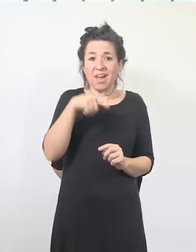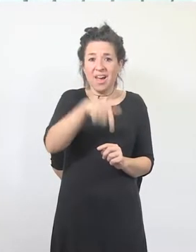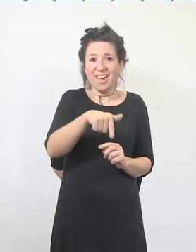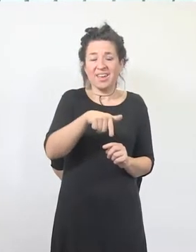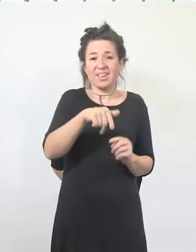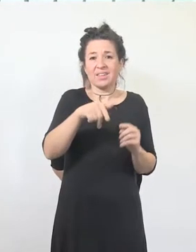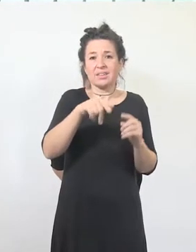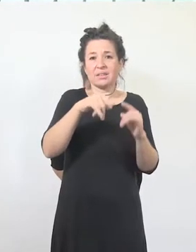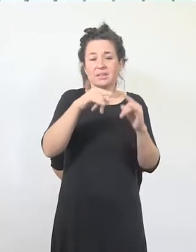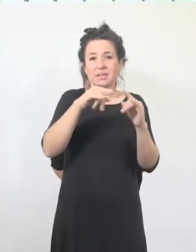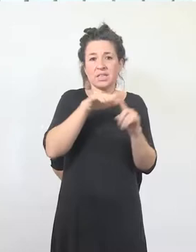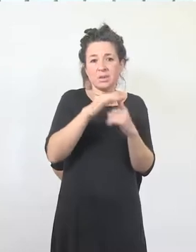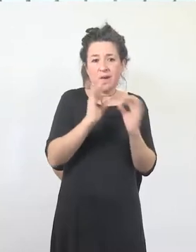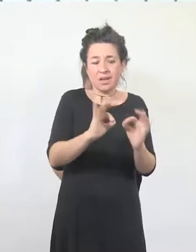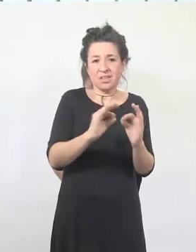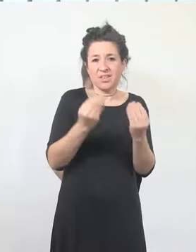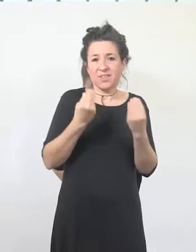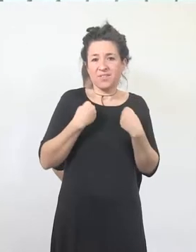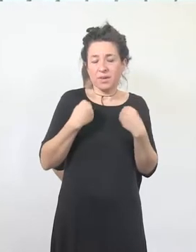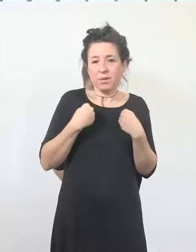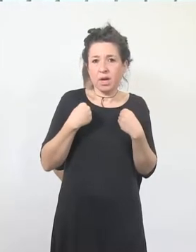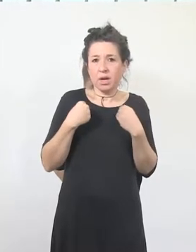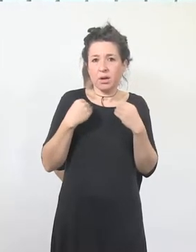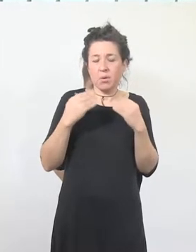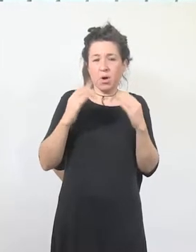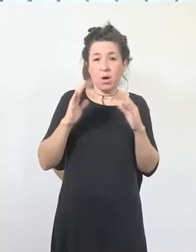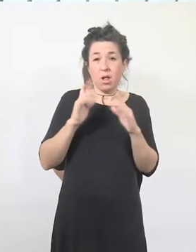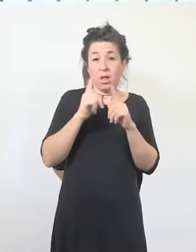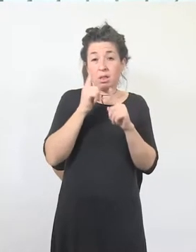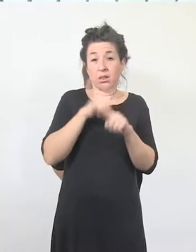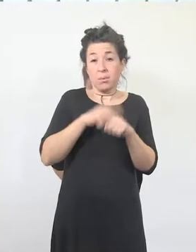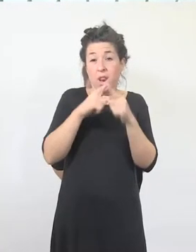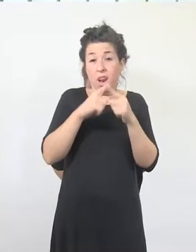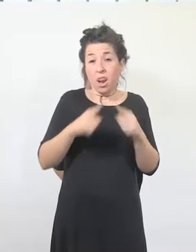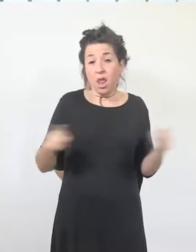viviendo en esa situación durante tanto tiempo.